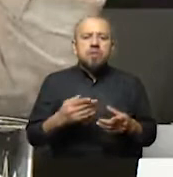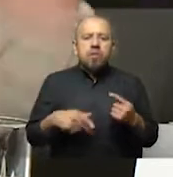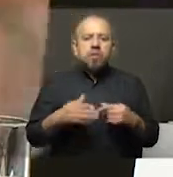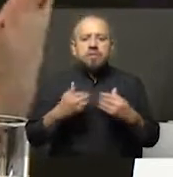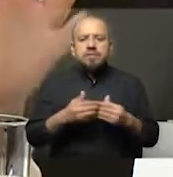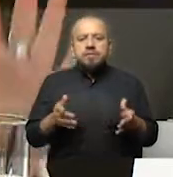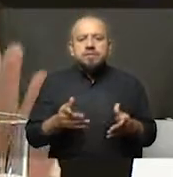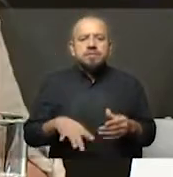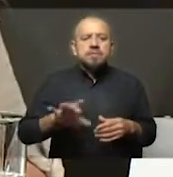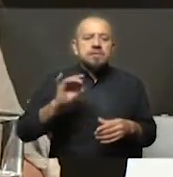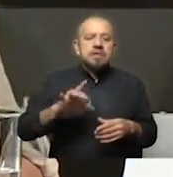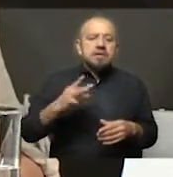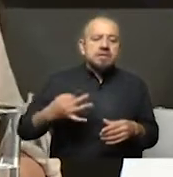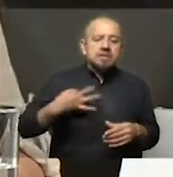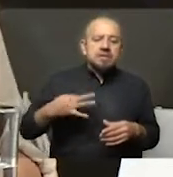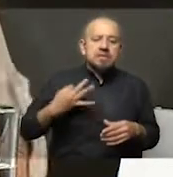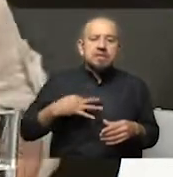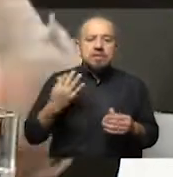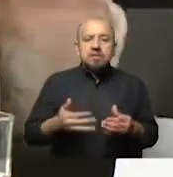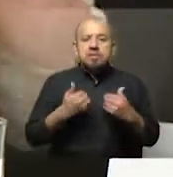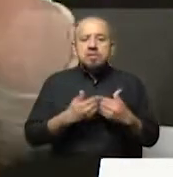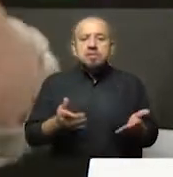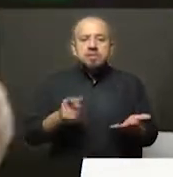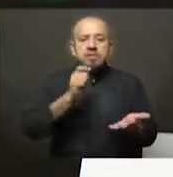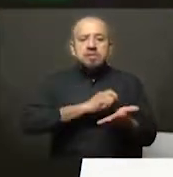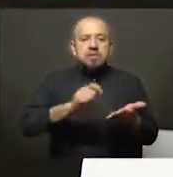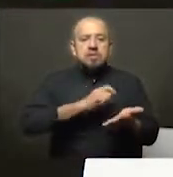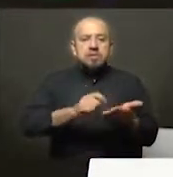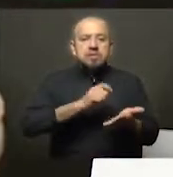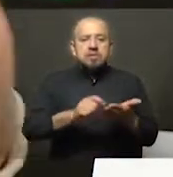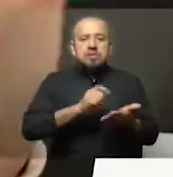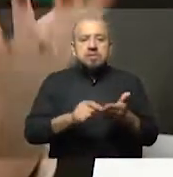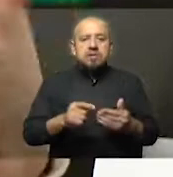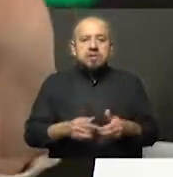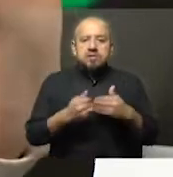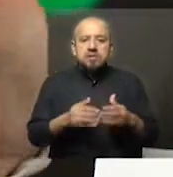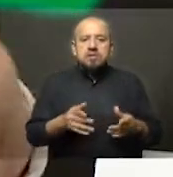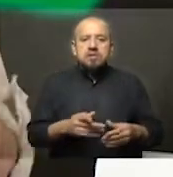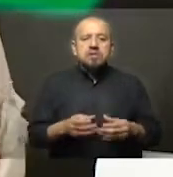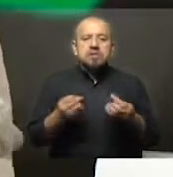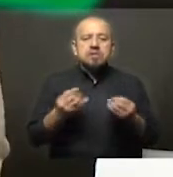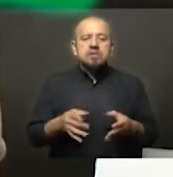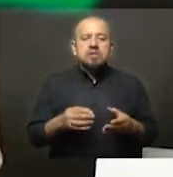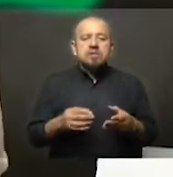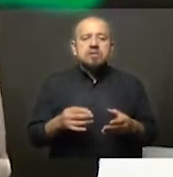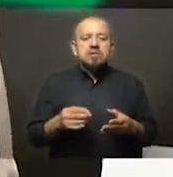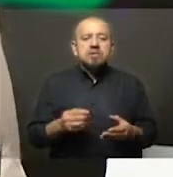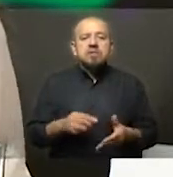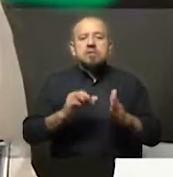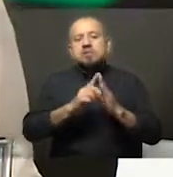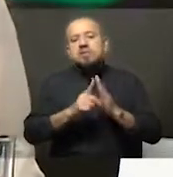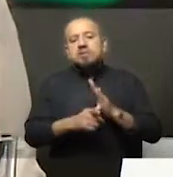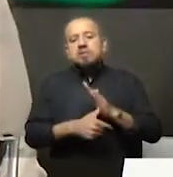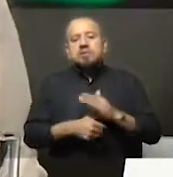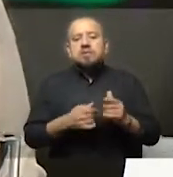empezó este libro hace como 15 años o un poco más y siempre se demoraba porque en medio ella